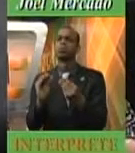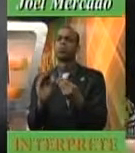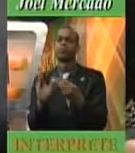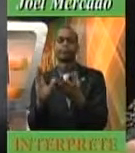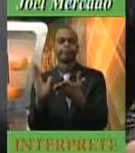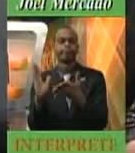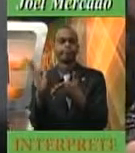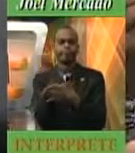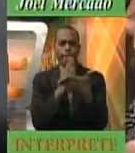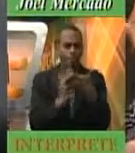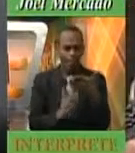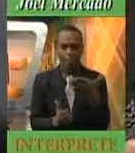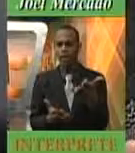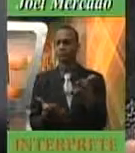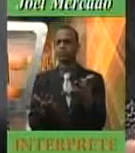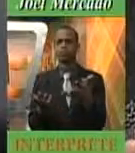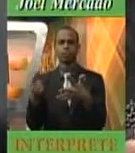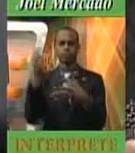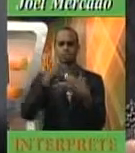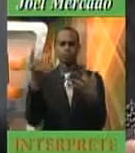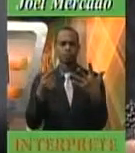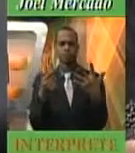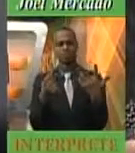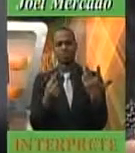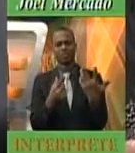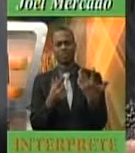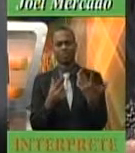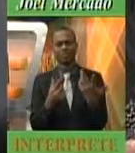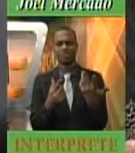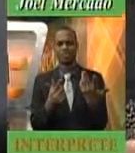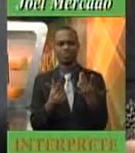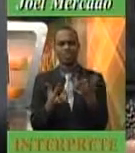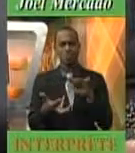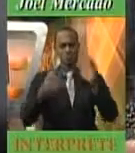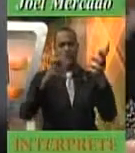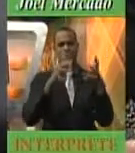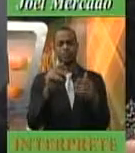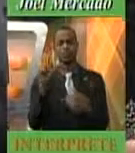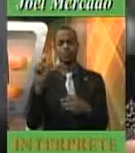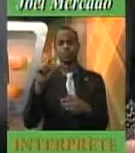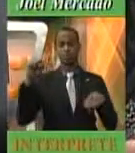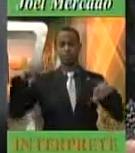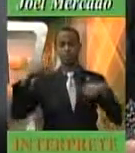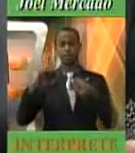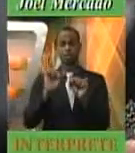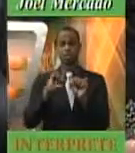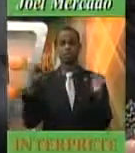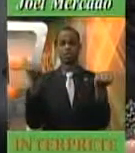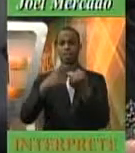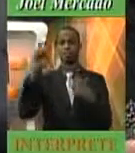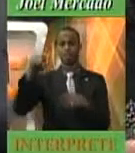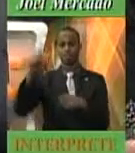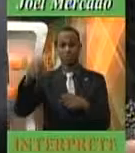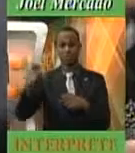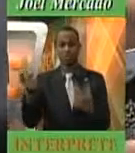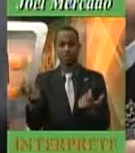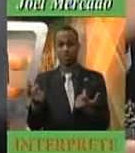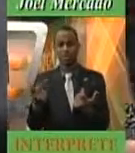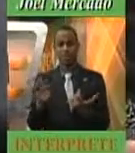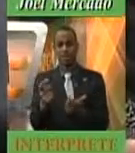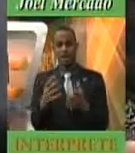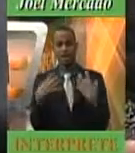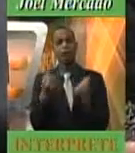salir push, va a salir, que salga. Porque esta sociedad tiene que curarse y primero tiene que hacer esa